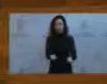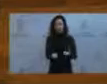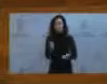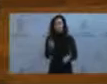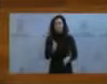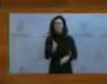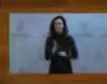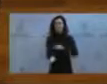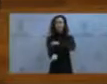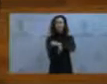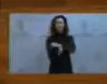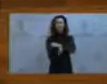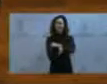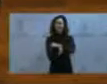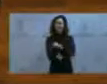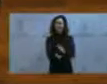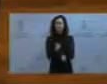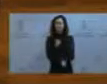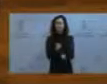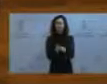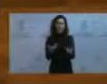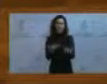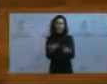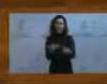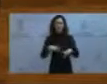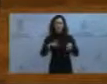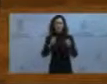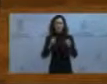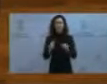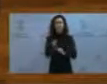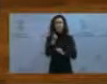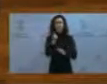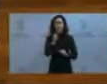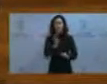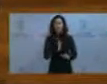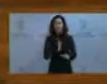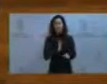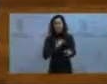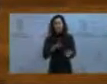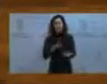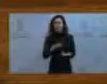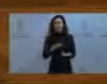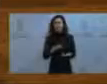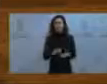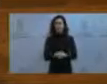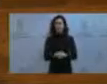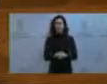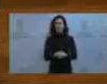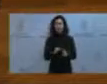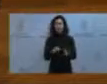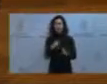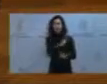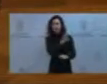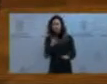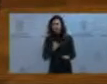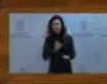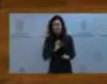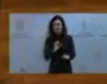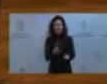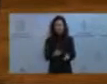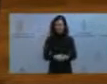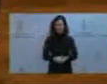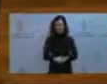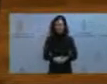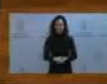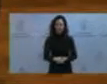Entonces, yo termino esta primera intervención con ánimo de seguir respondiendo en la segunda, con